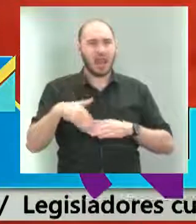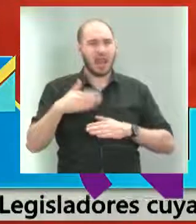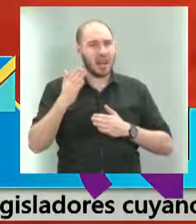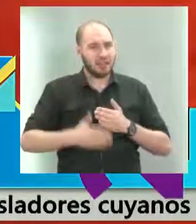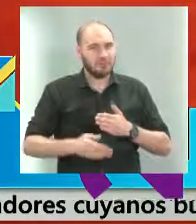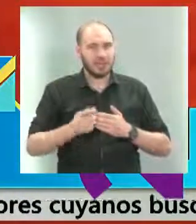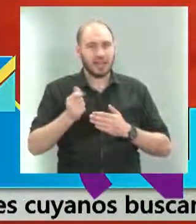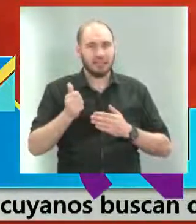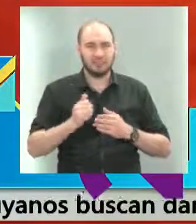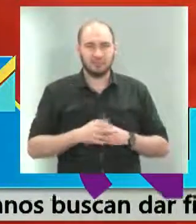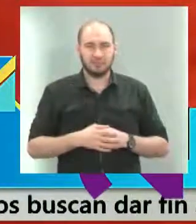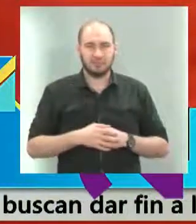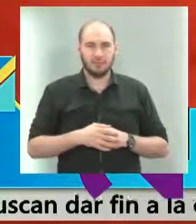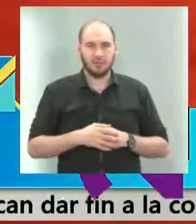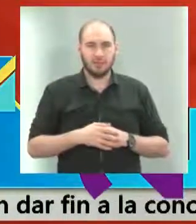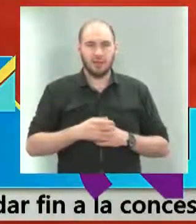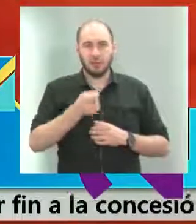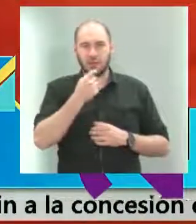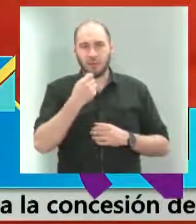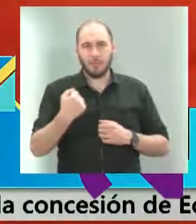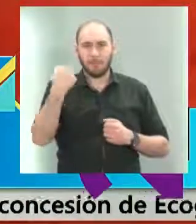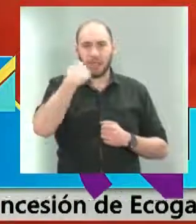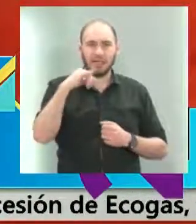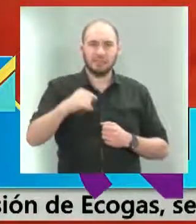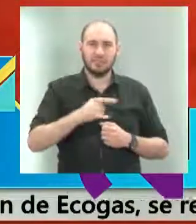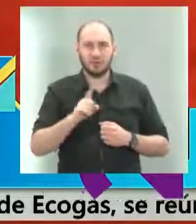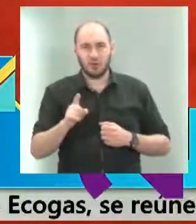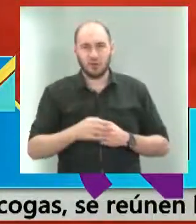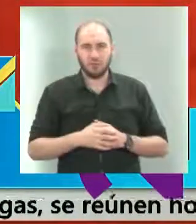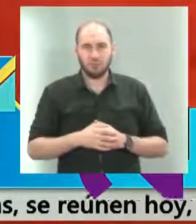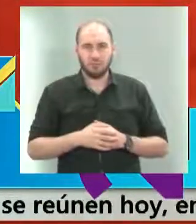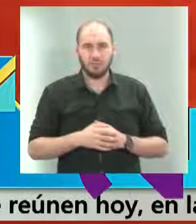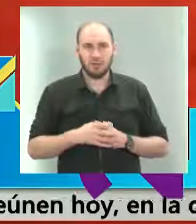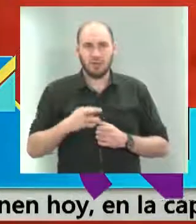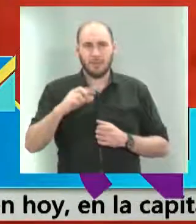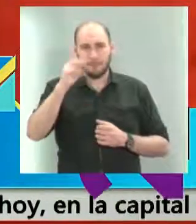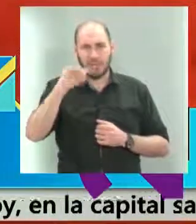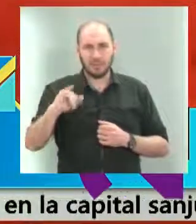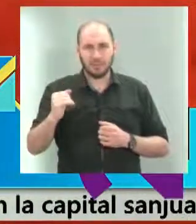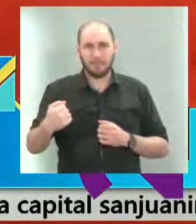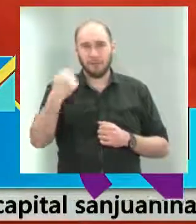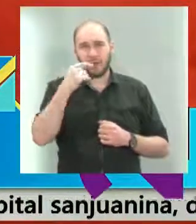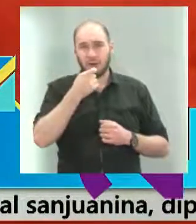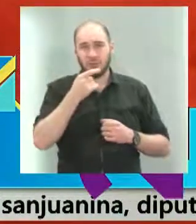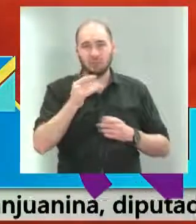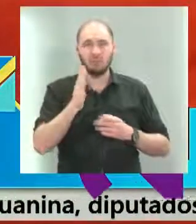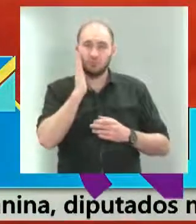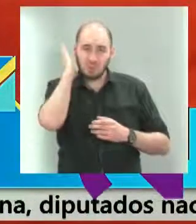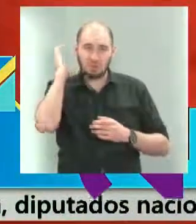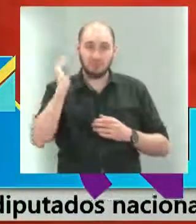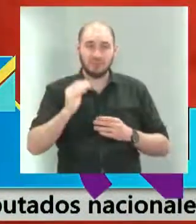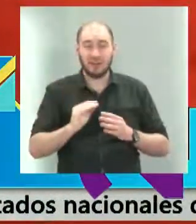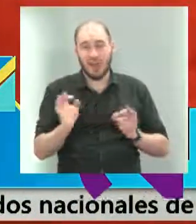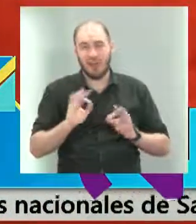donde casi es una cuestión, viste, que si te pegan o no te pegan de puntería, porque acá Pablo Pérez le pegaron el ojo, pero si lo hubiese pasado por al lado, y no pasa